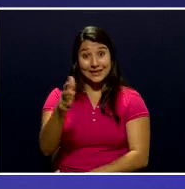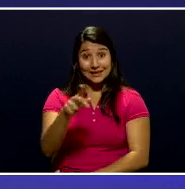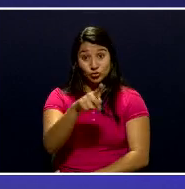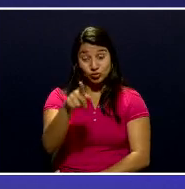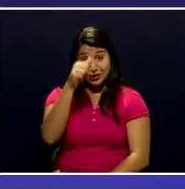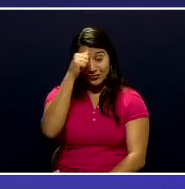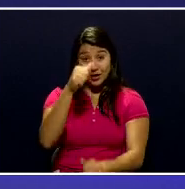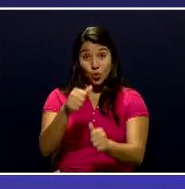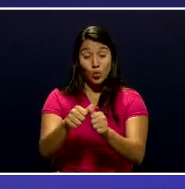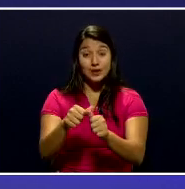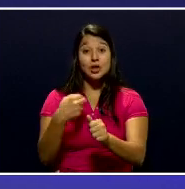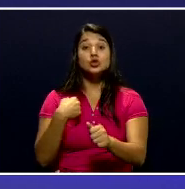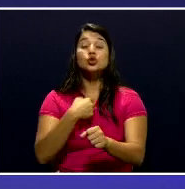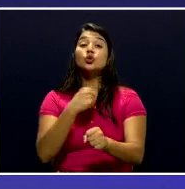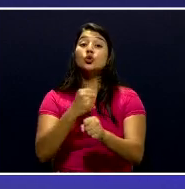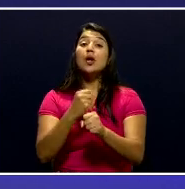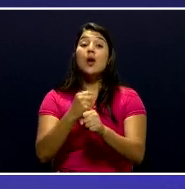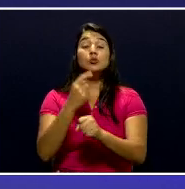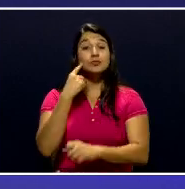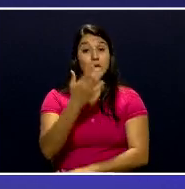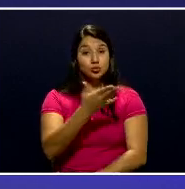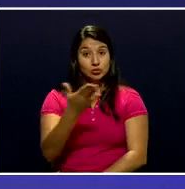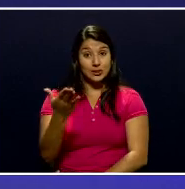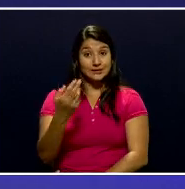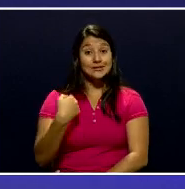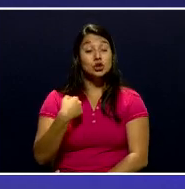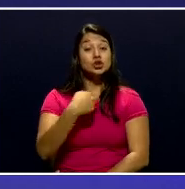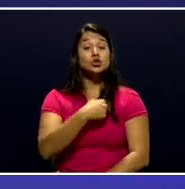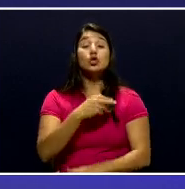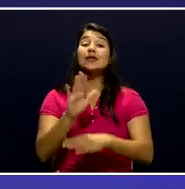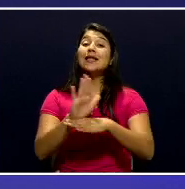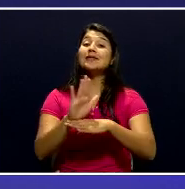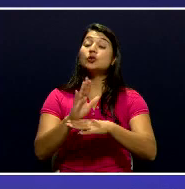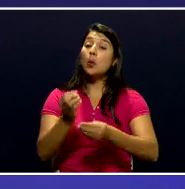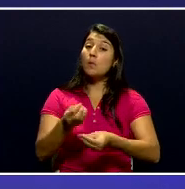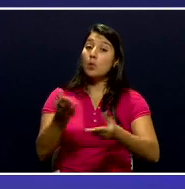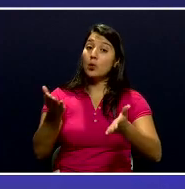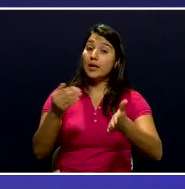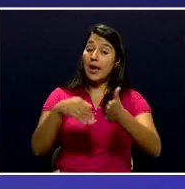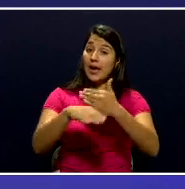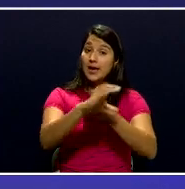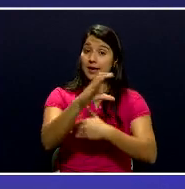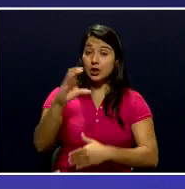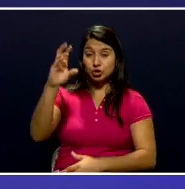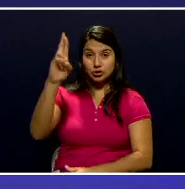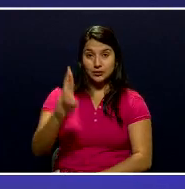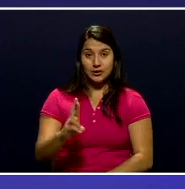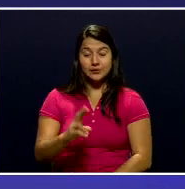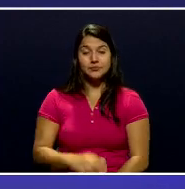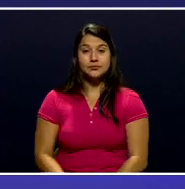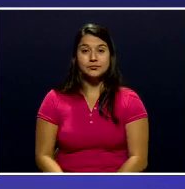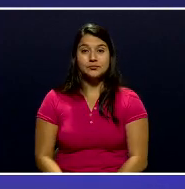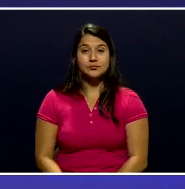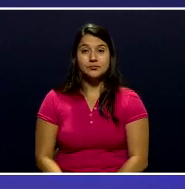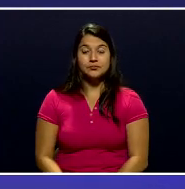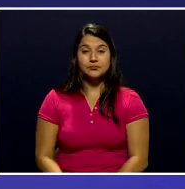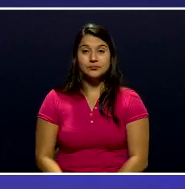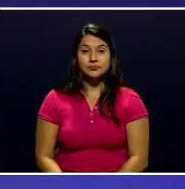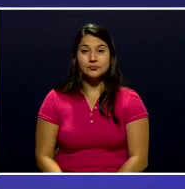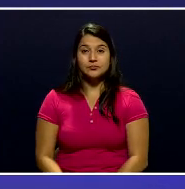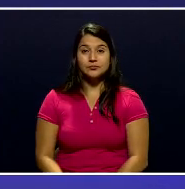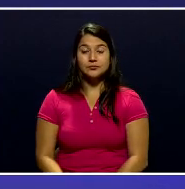recuerde, trabajamos para usted. Somos la televisión pública de Costa Rica.